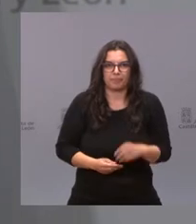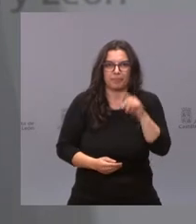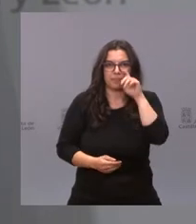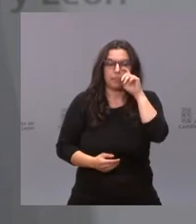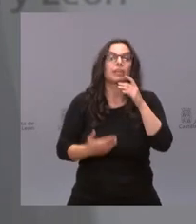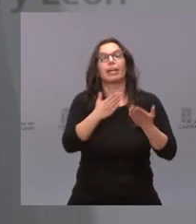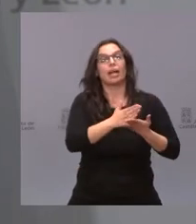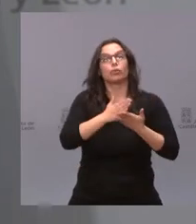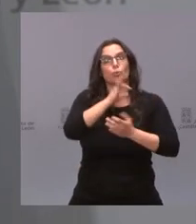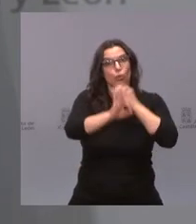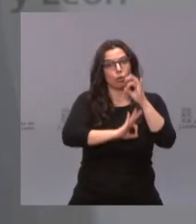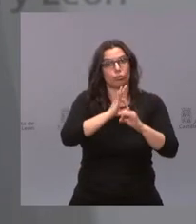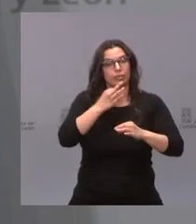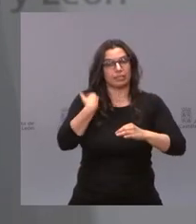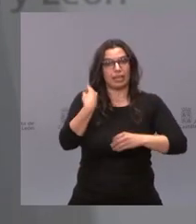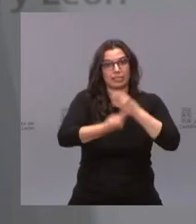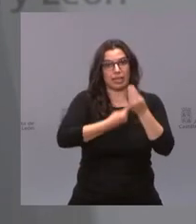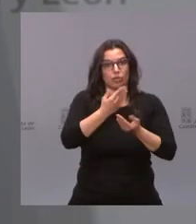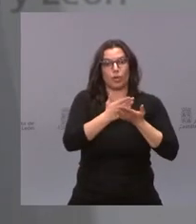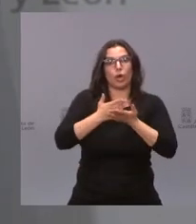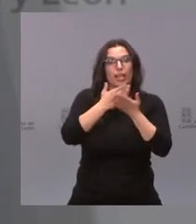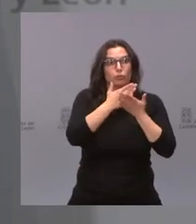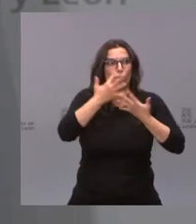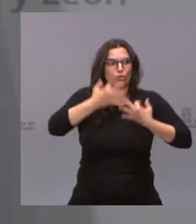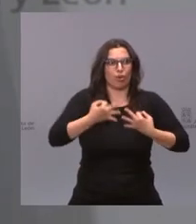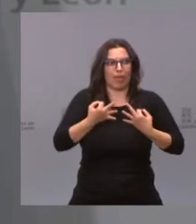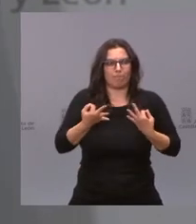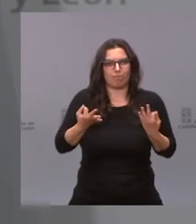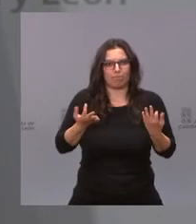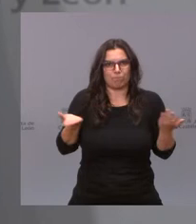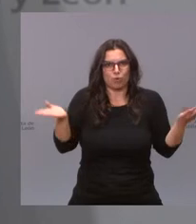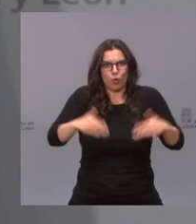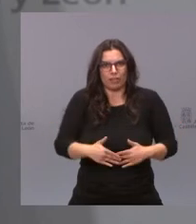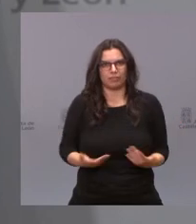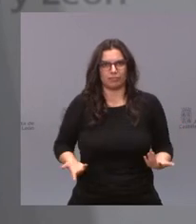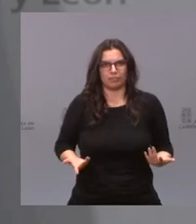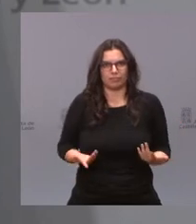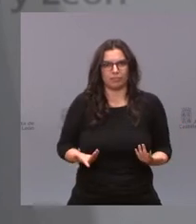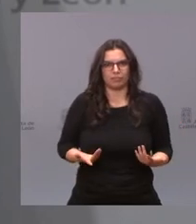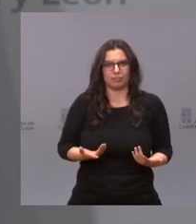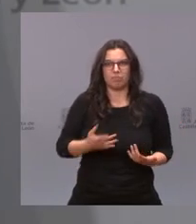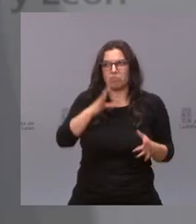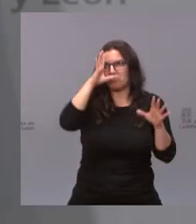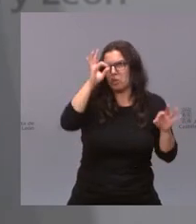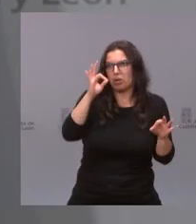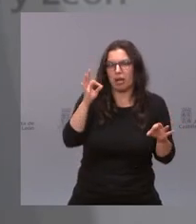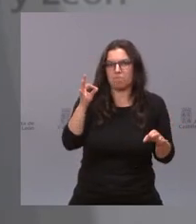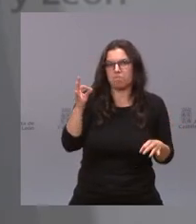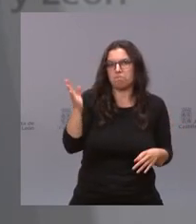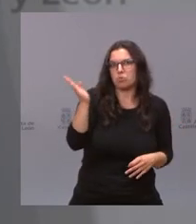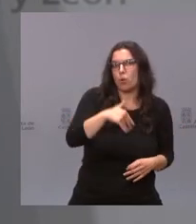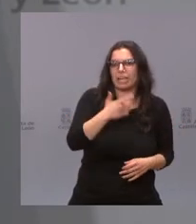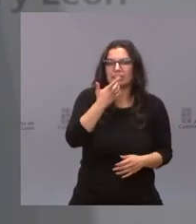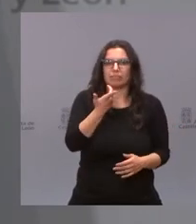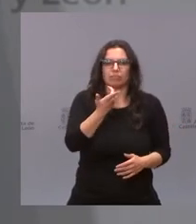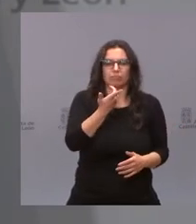El estudio realizado no es un estudio de seguridad, ni puede serlo, y no tiene mucho sentido que si tú